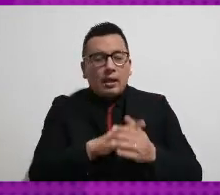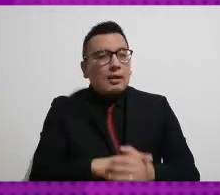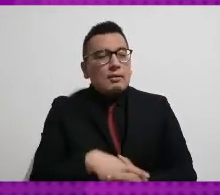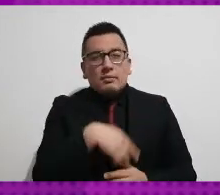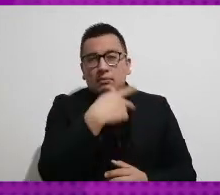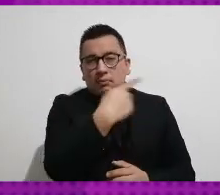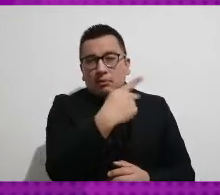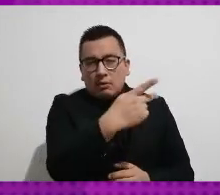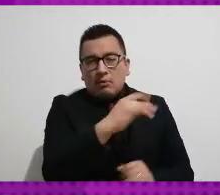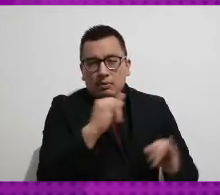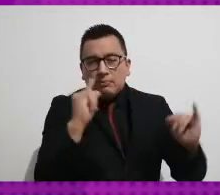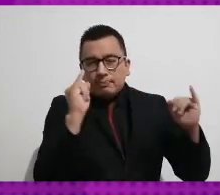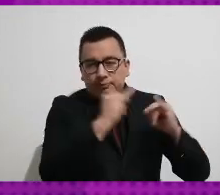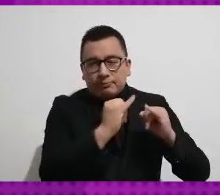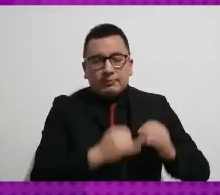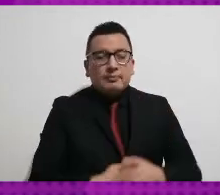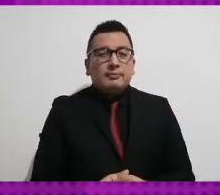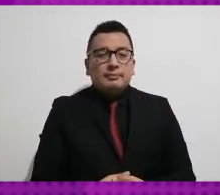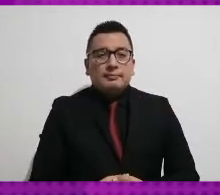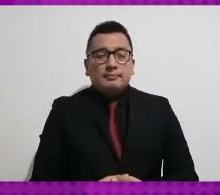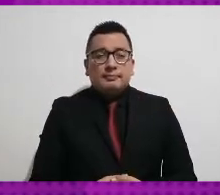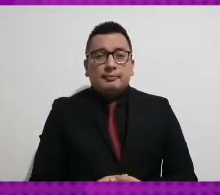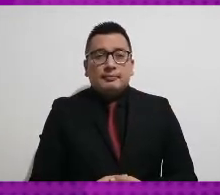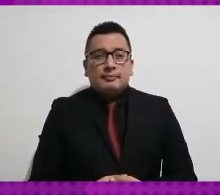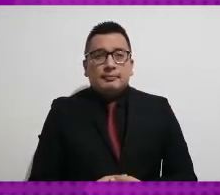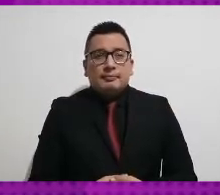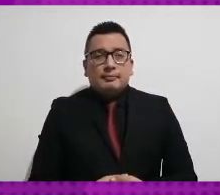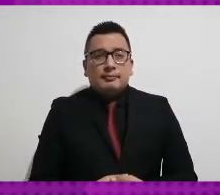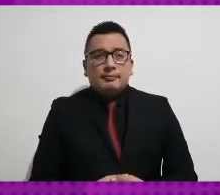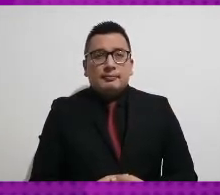la actividad propia del ente auditado,